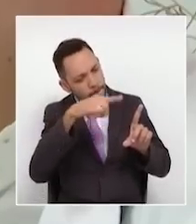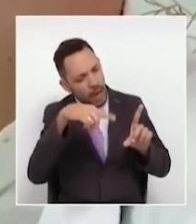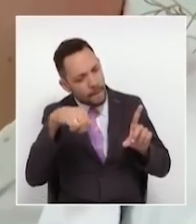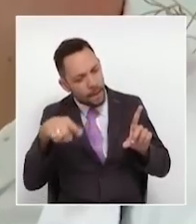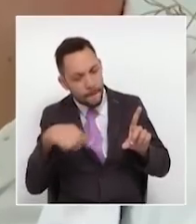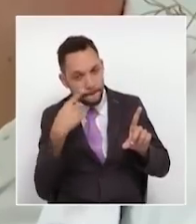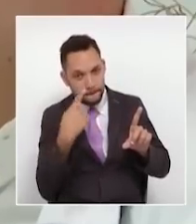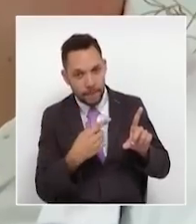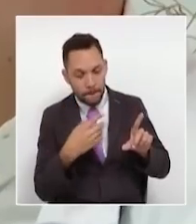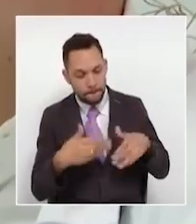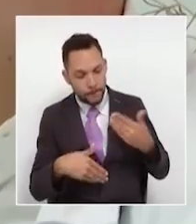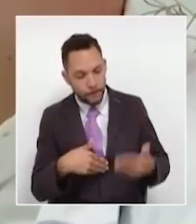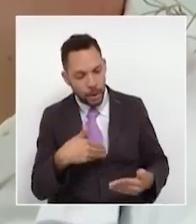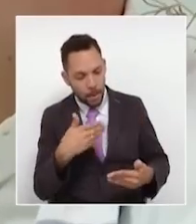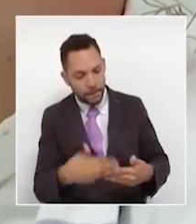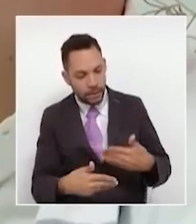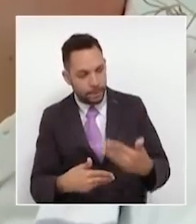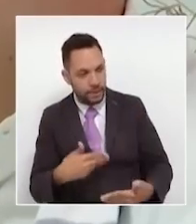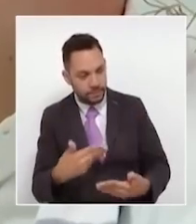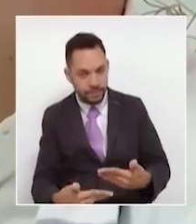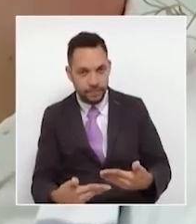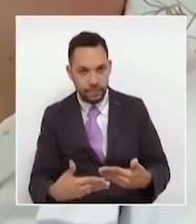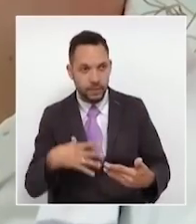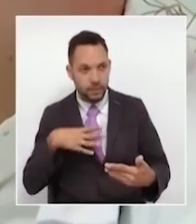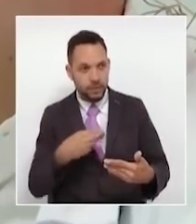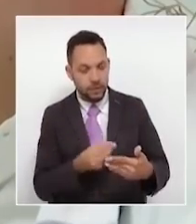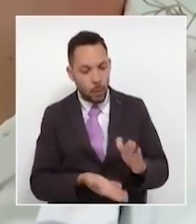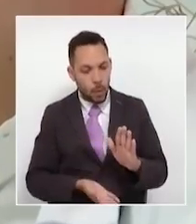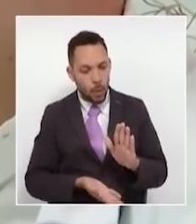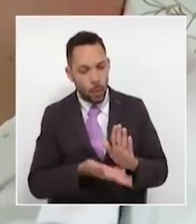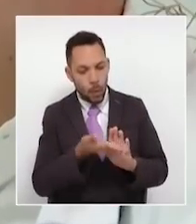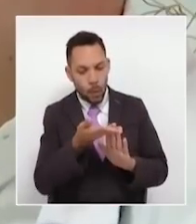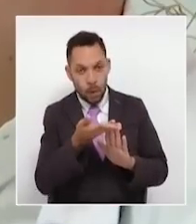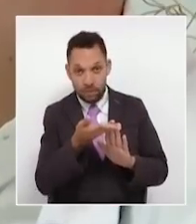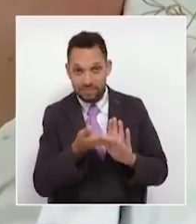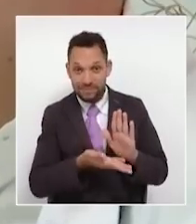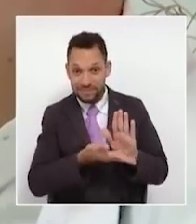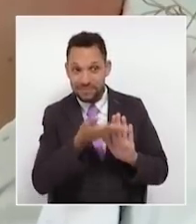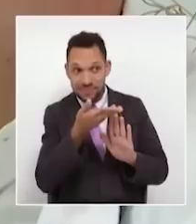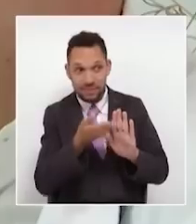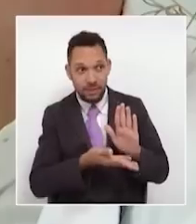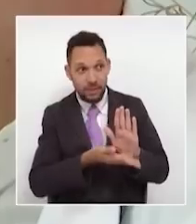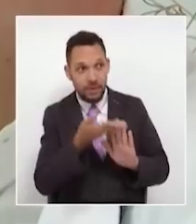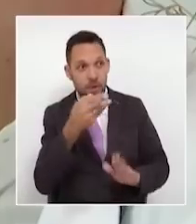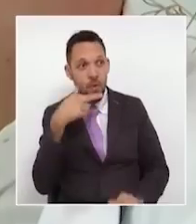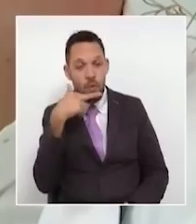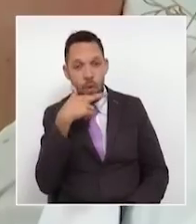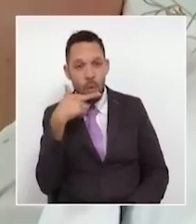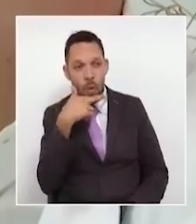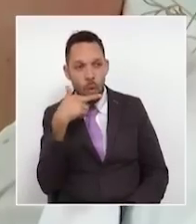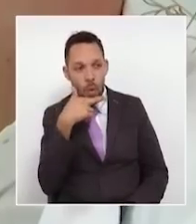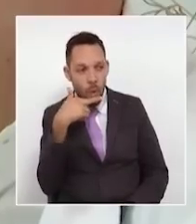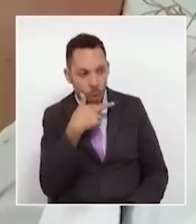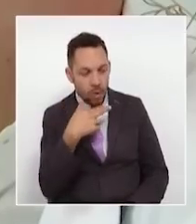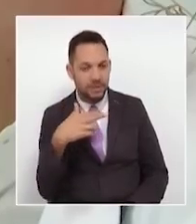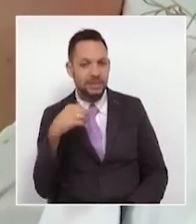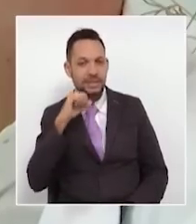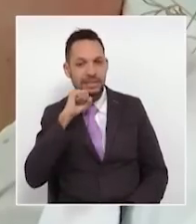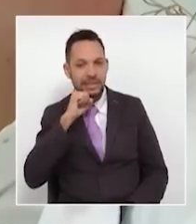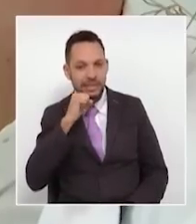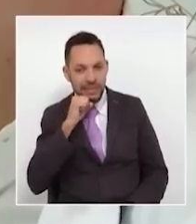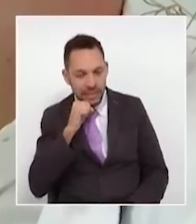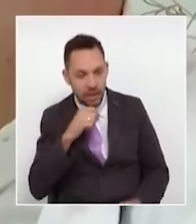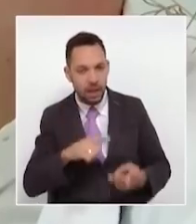a medida que ascendemos en la gráfica vemos las ondas rojas ondas naranjas ondas